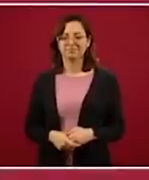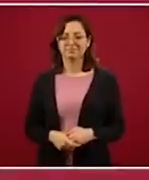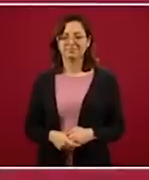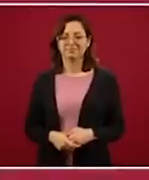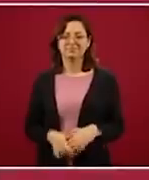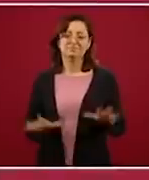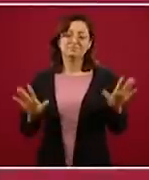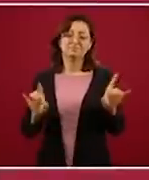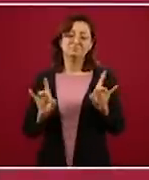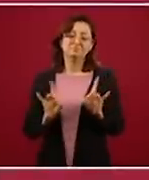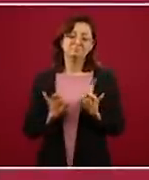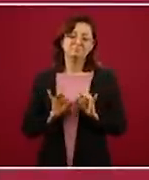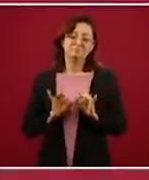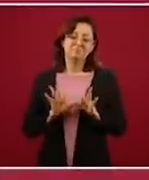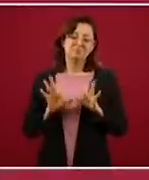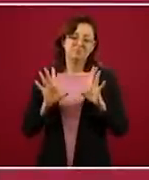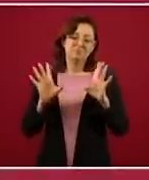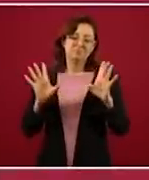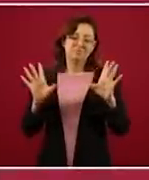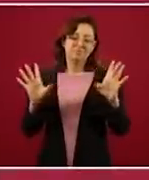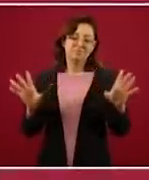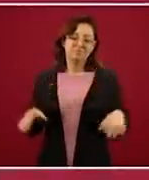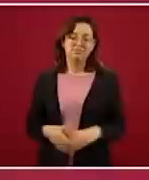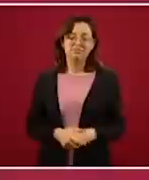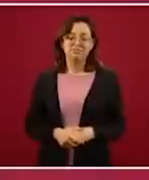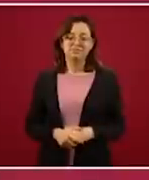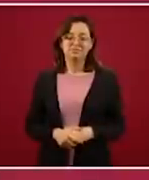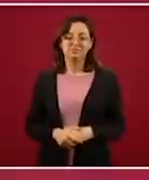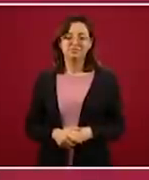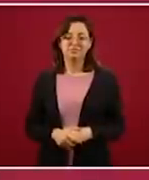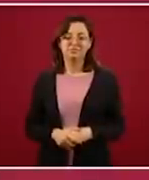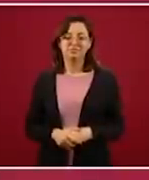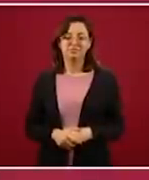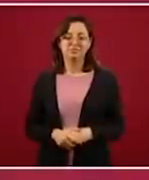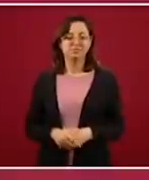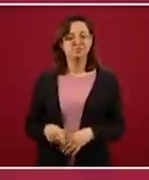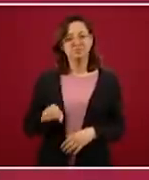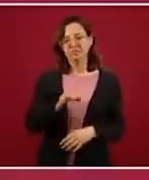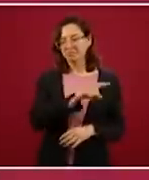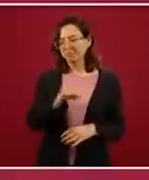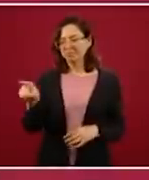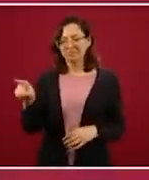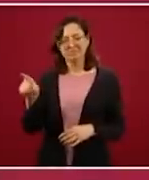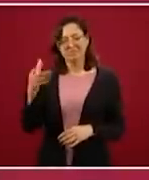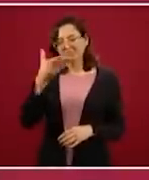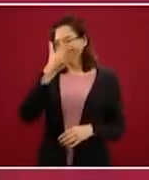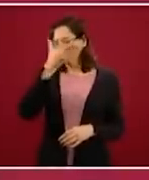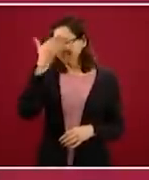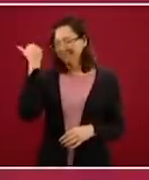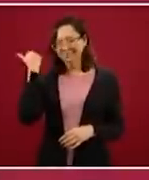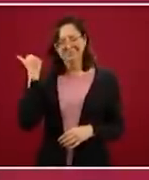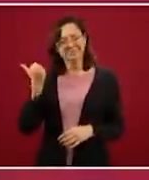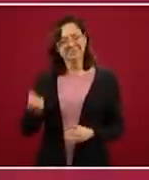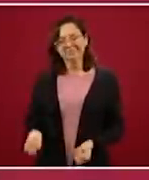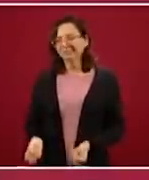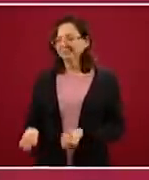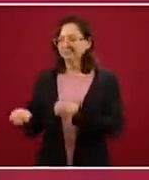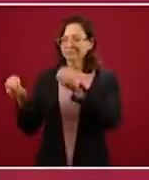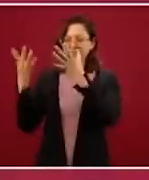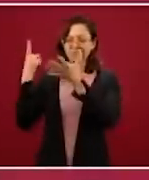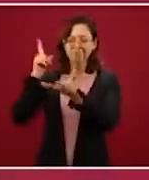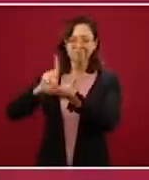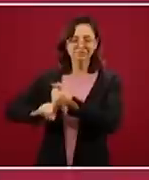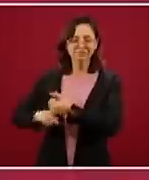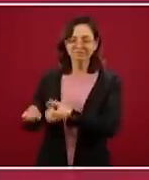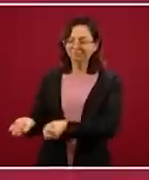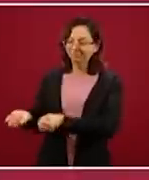son asuntos que se presentan. Ustedes no se imaginan cuántas cosas, ¿sí?